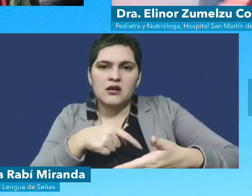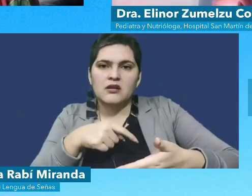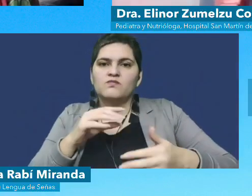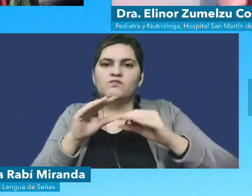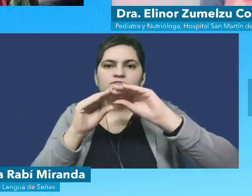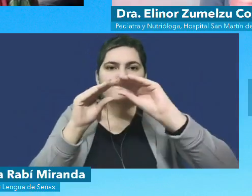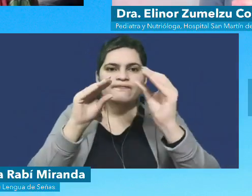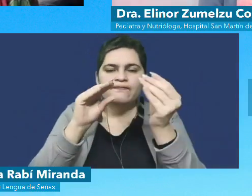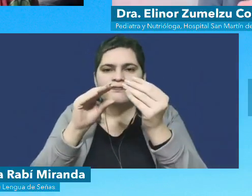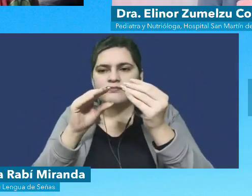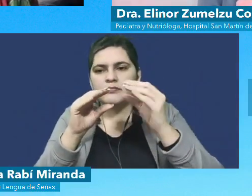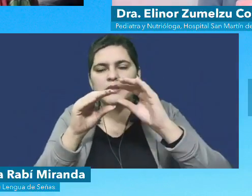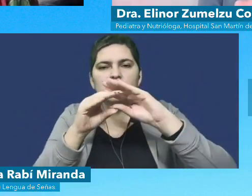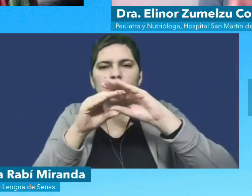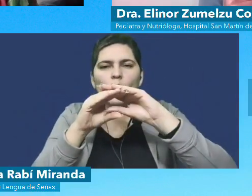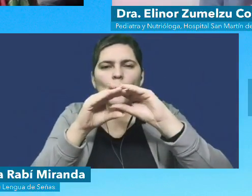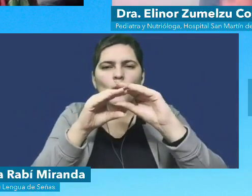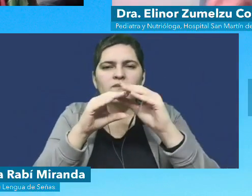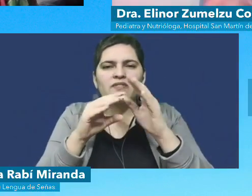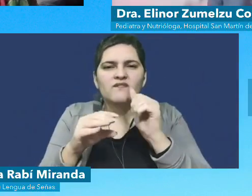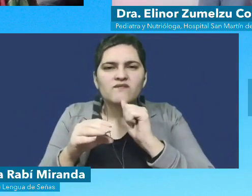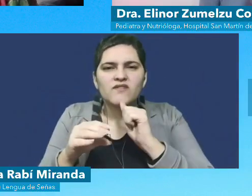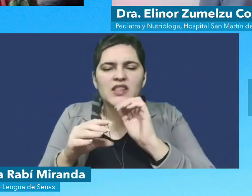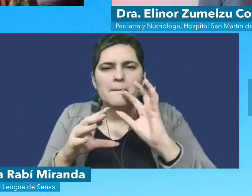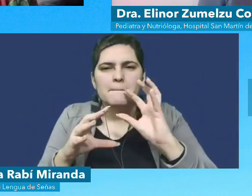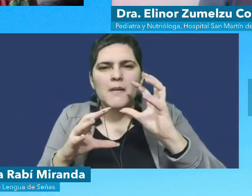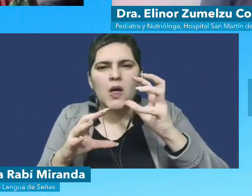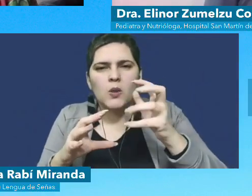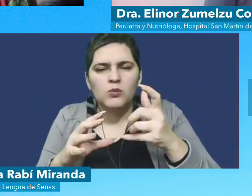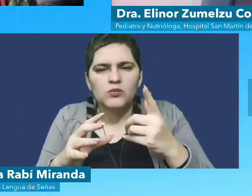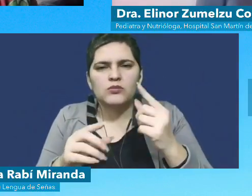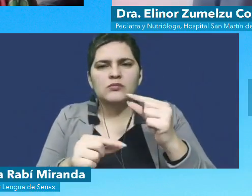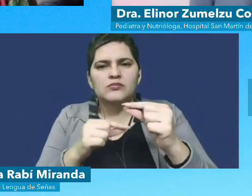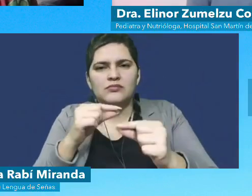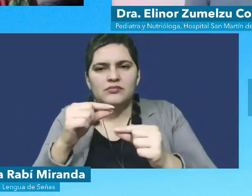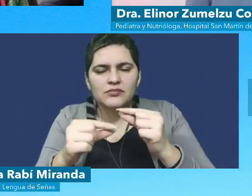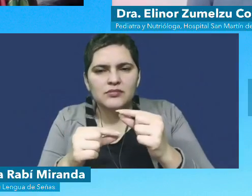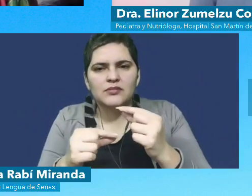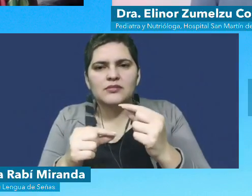que no está totalmente maduro, entonces nos vamos poniendo en contacto con distintos nutrientes.